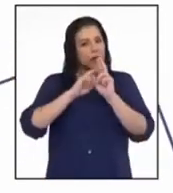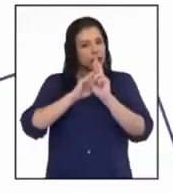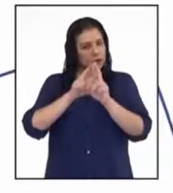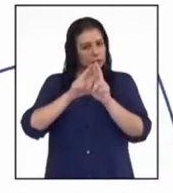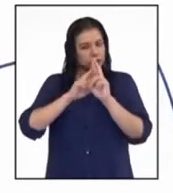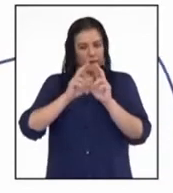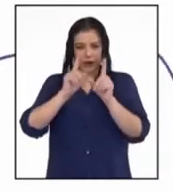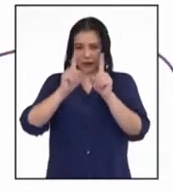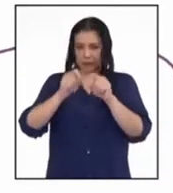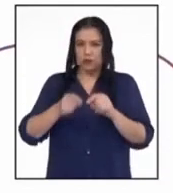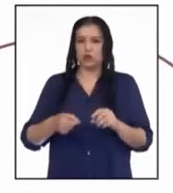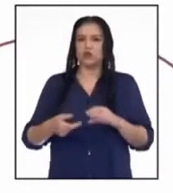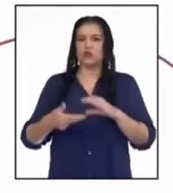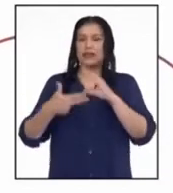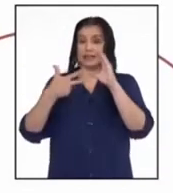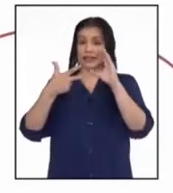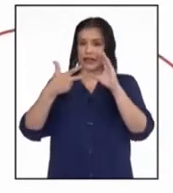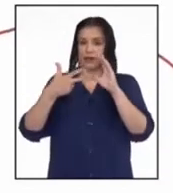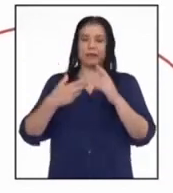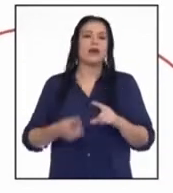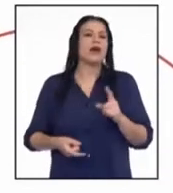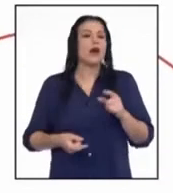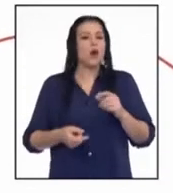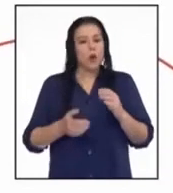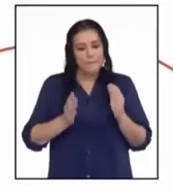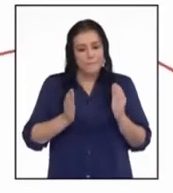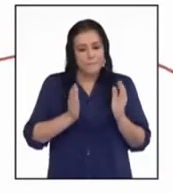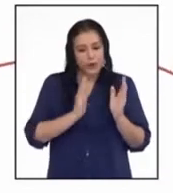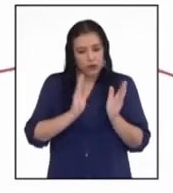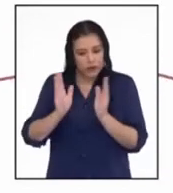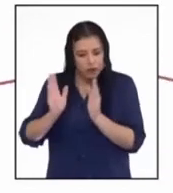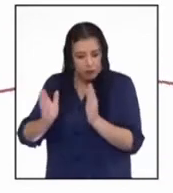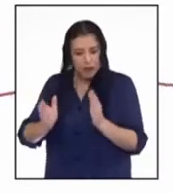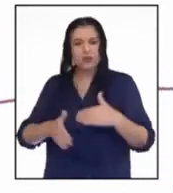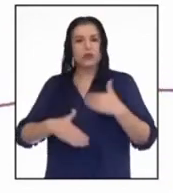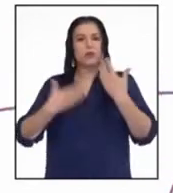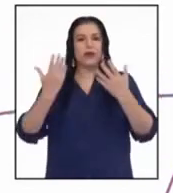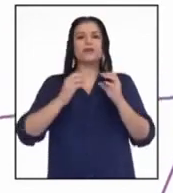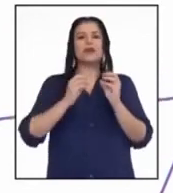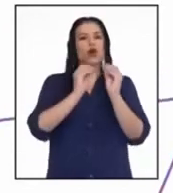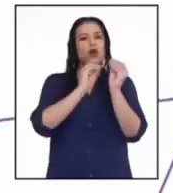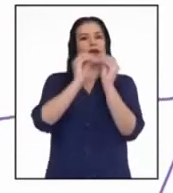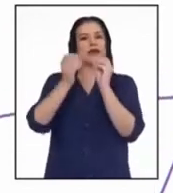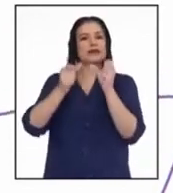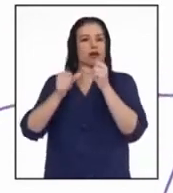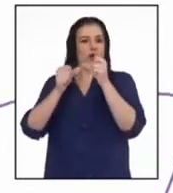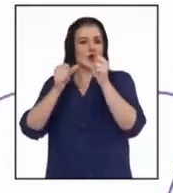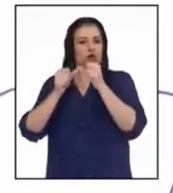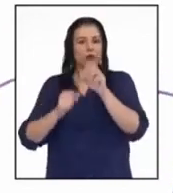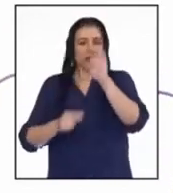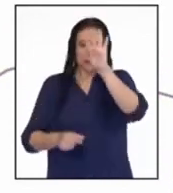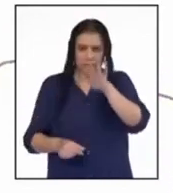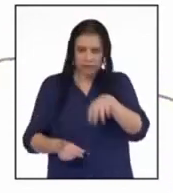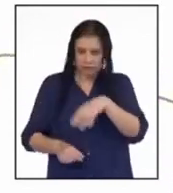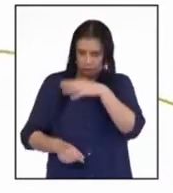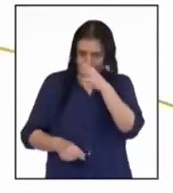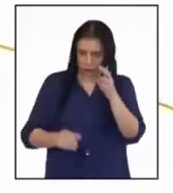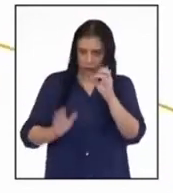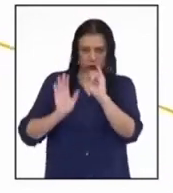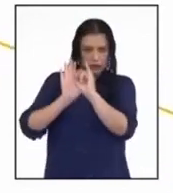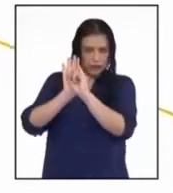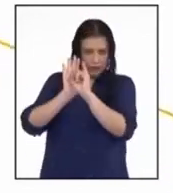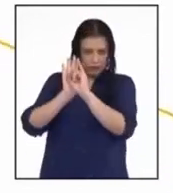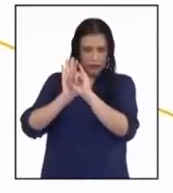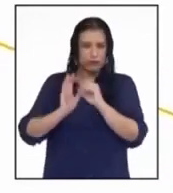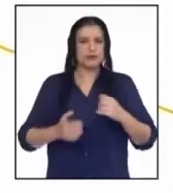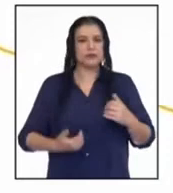a la pregunta C, un procedimiento puede ser organizar los datos obtenidos en tablas y gráficos.